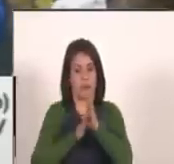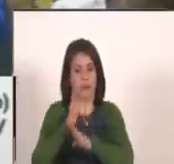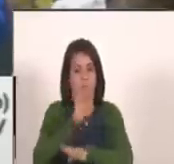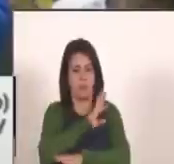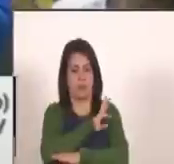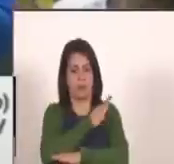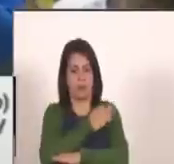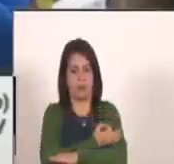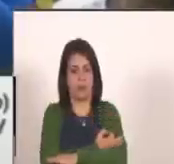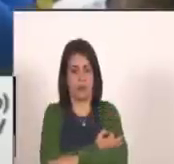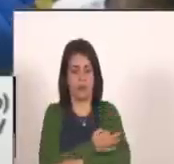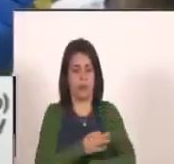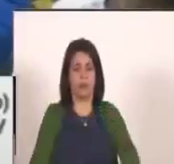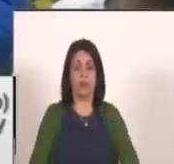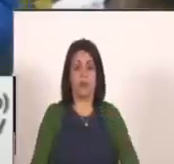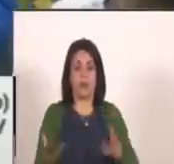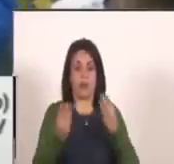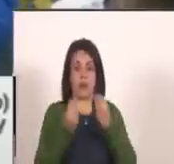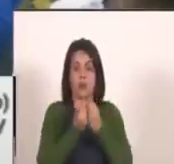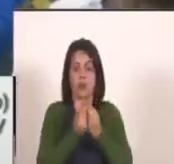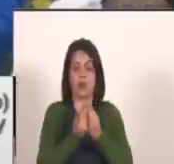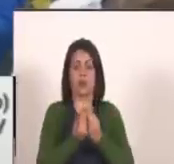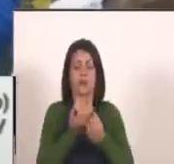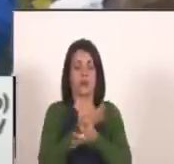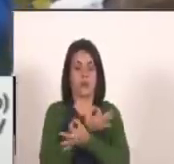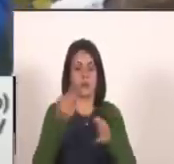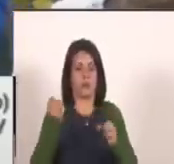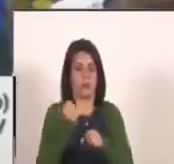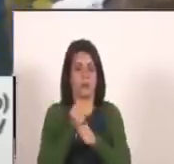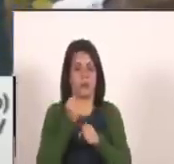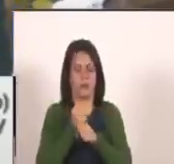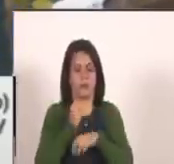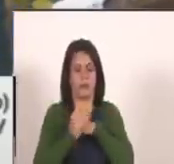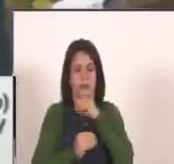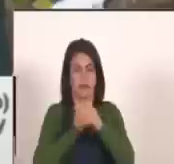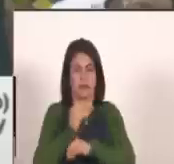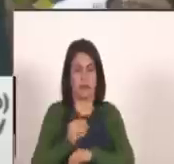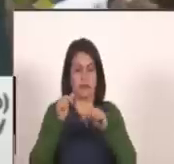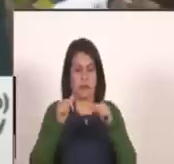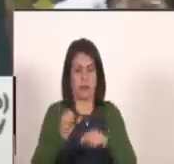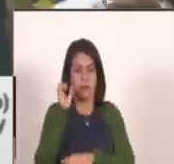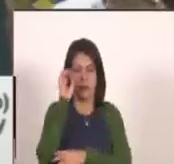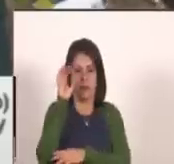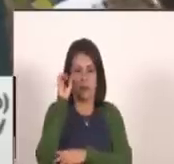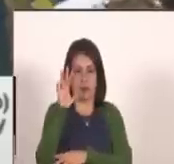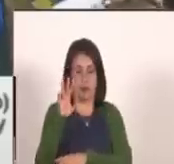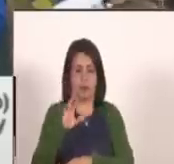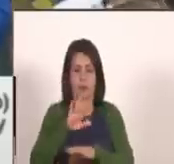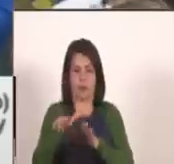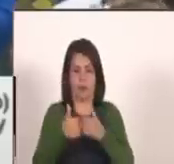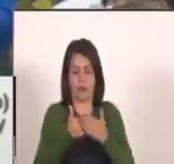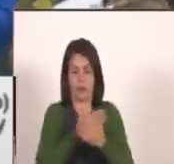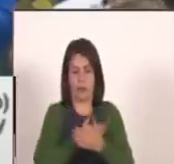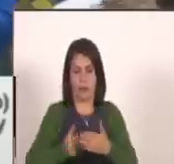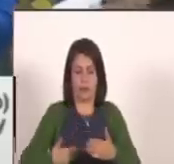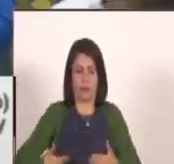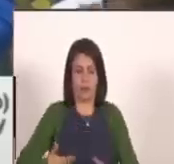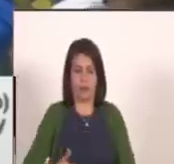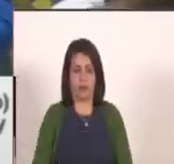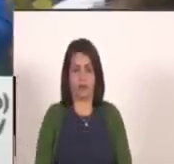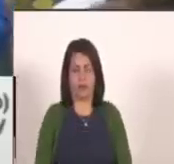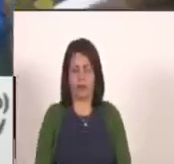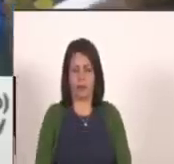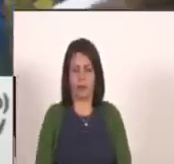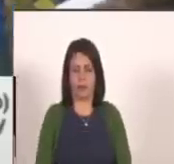seguir fortaleciendo de la más alta eficiencia en el trabajo que se realice en este Parlamento. Es todo, ciudadano